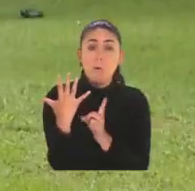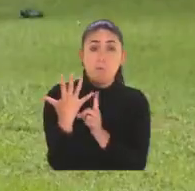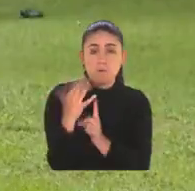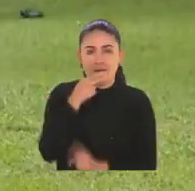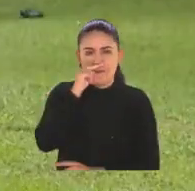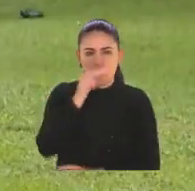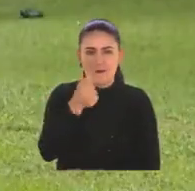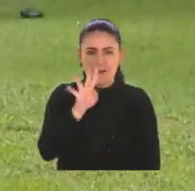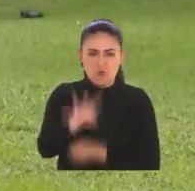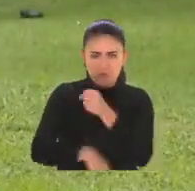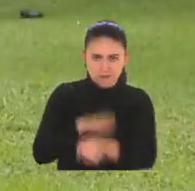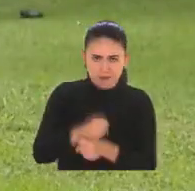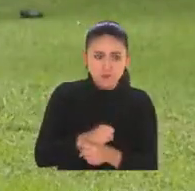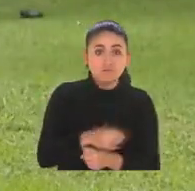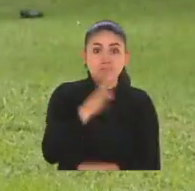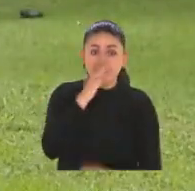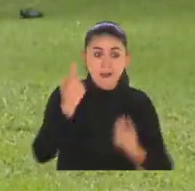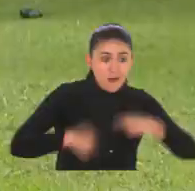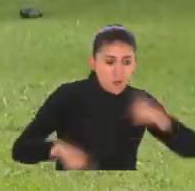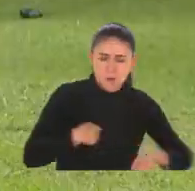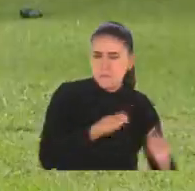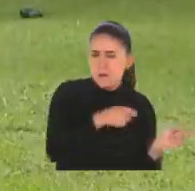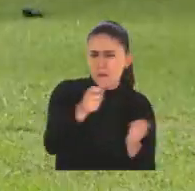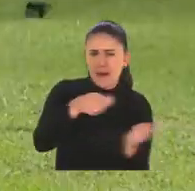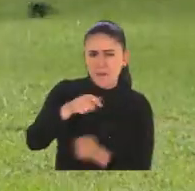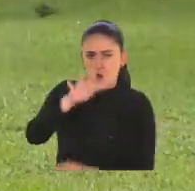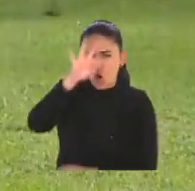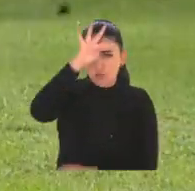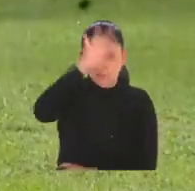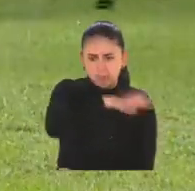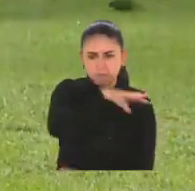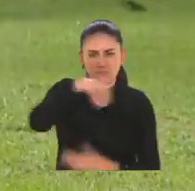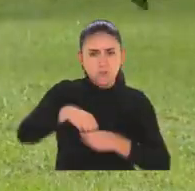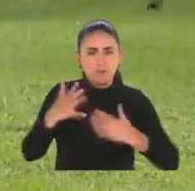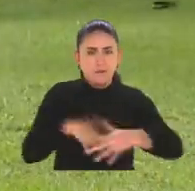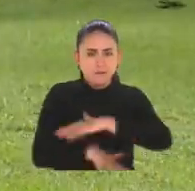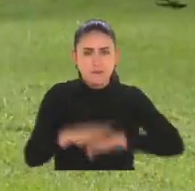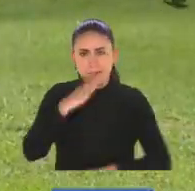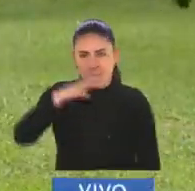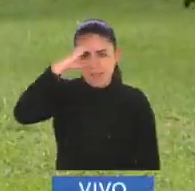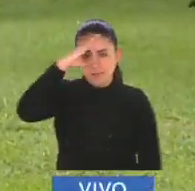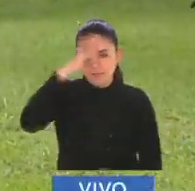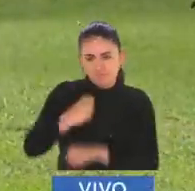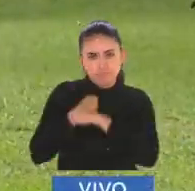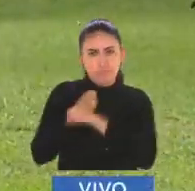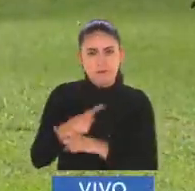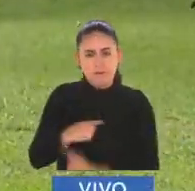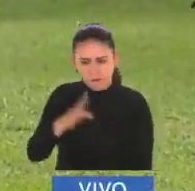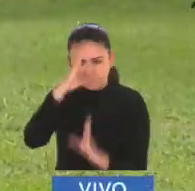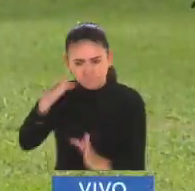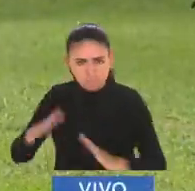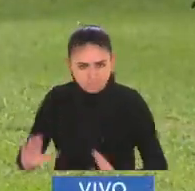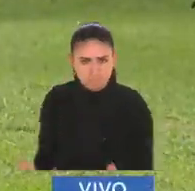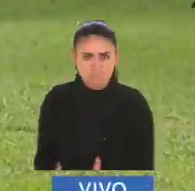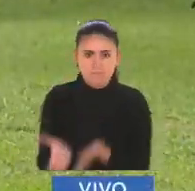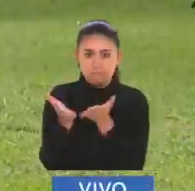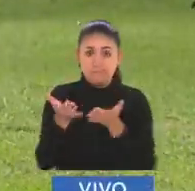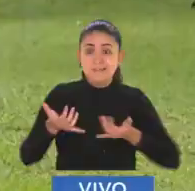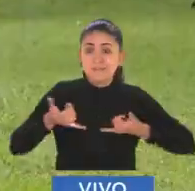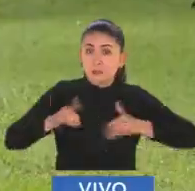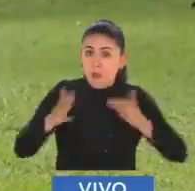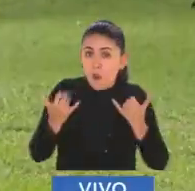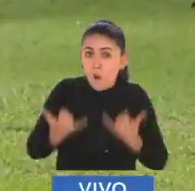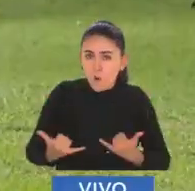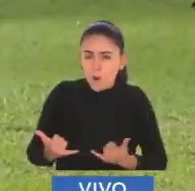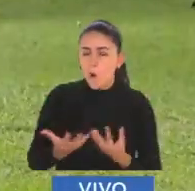edad. Todos los heridos fueron trasladados justamente hasta acá, hasta la ciudad de Medellín, para que reciban la atención que necesitan, y a esta hora se